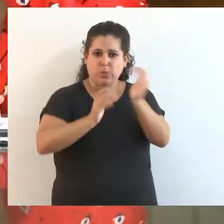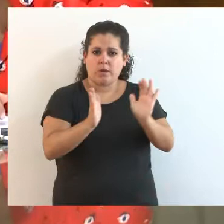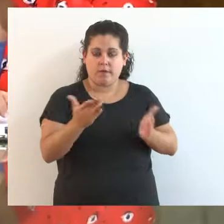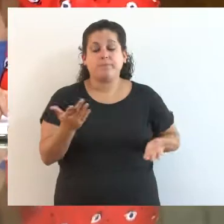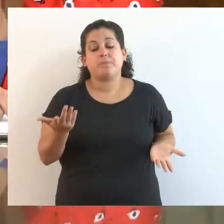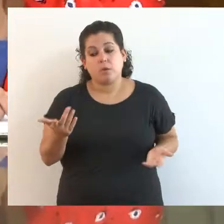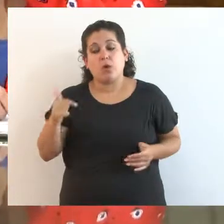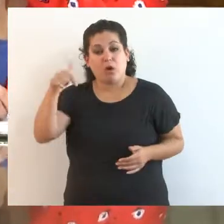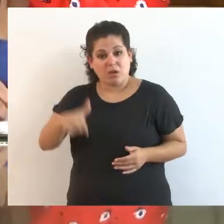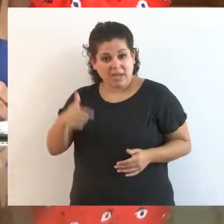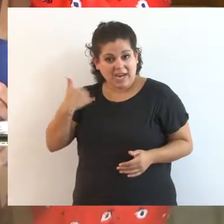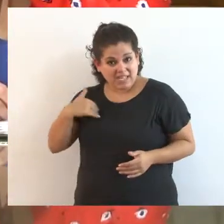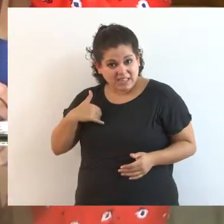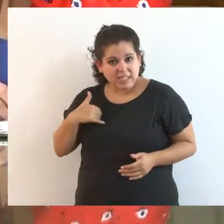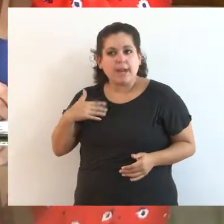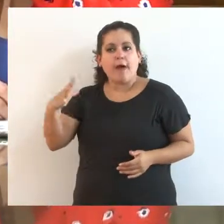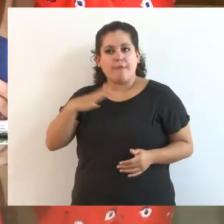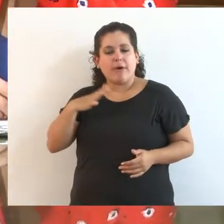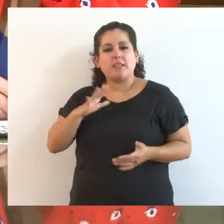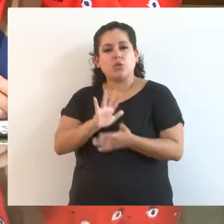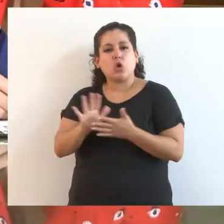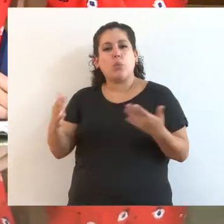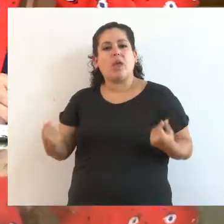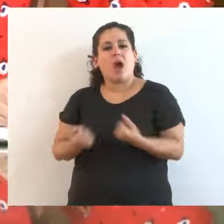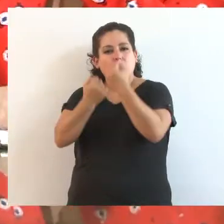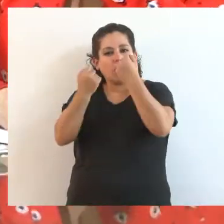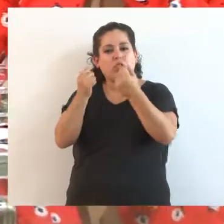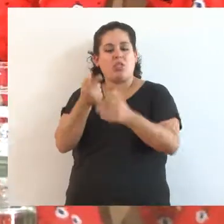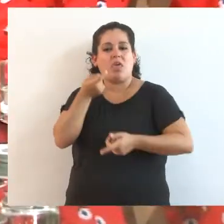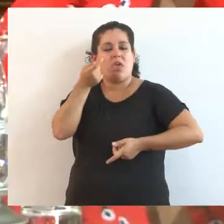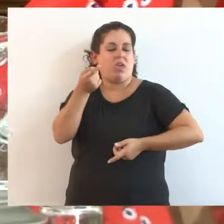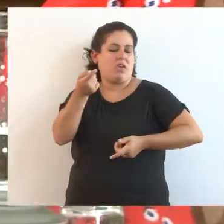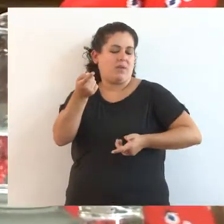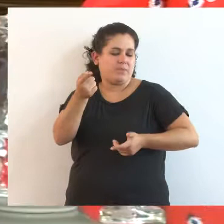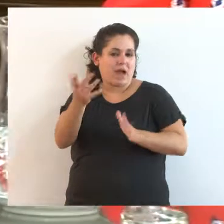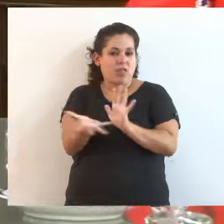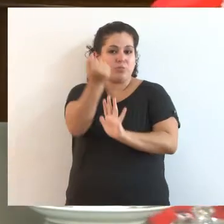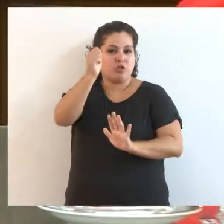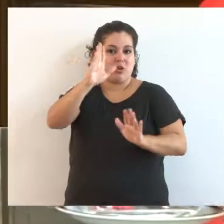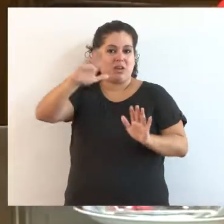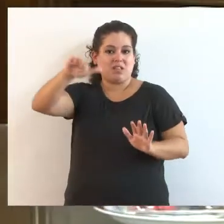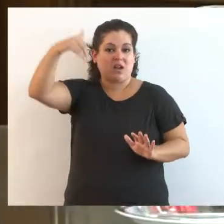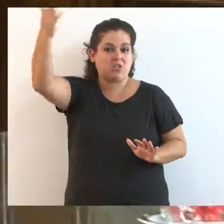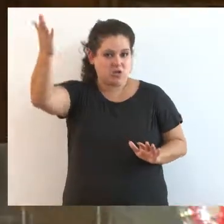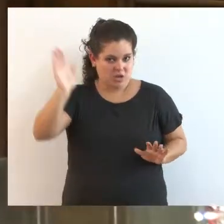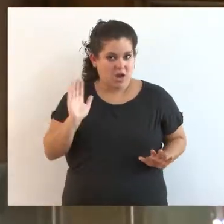caso de Argentina, por ejemplo, no ratificó la Convención de las Adopciones Internacionales básicamente por este tema, porque es uno de los países donde suponemos que hay,